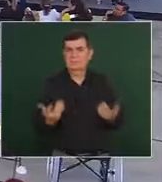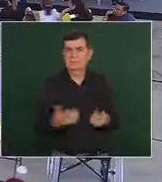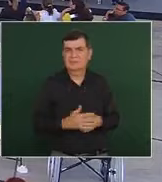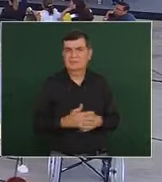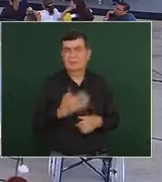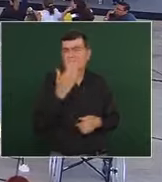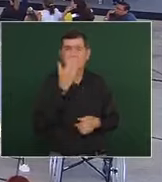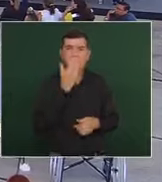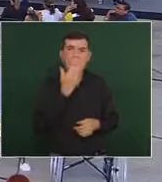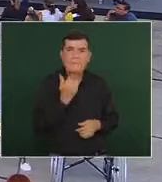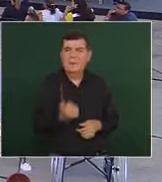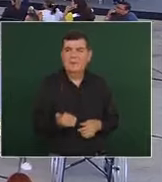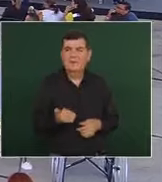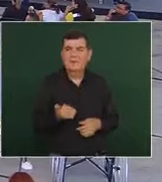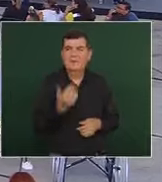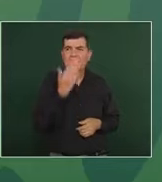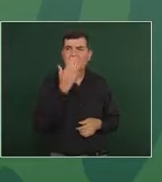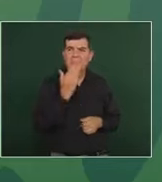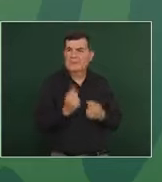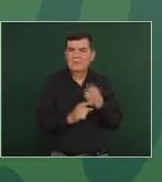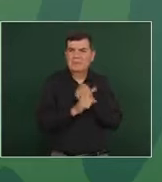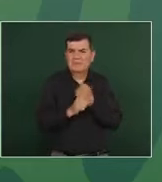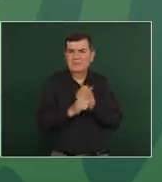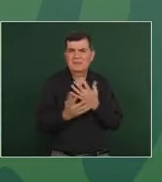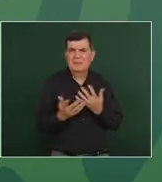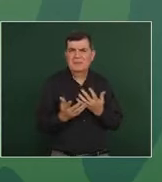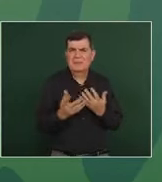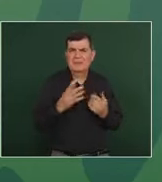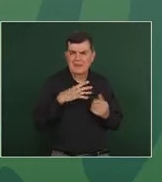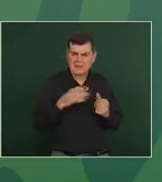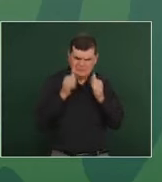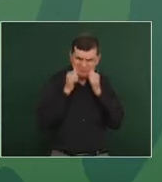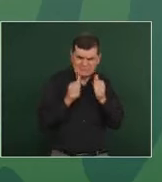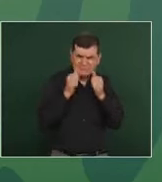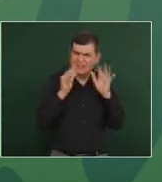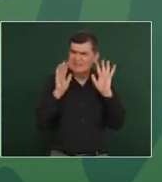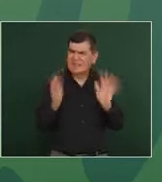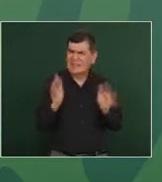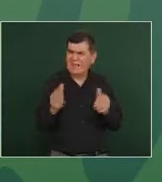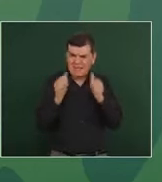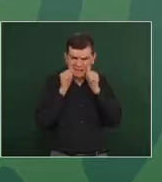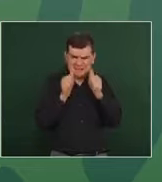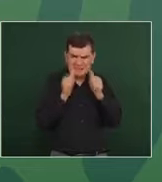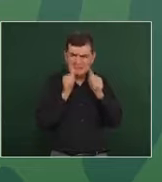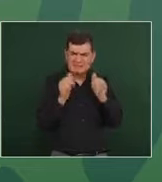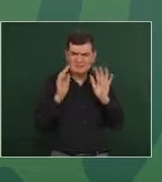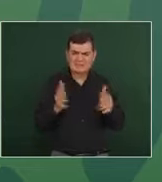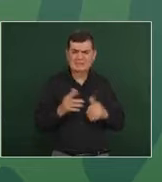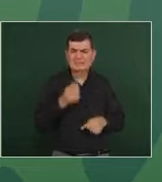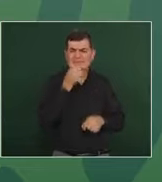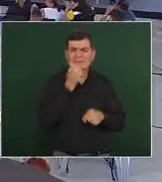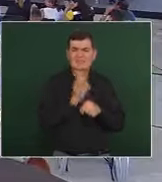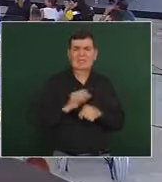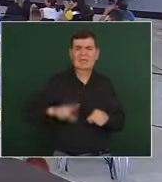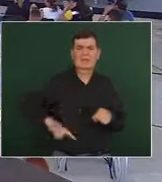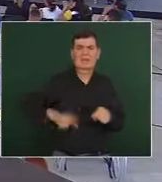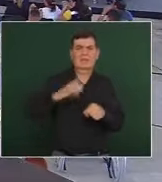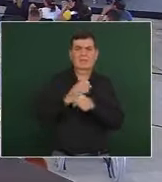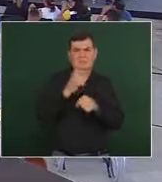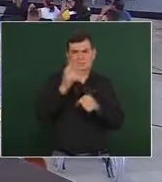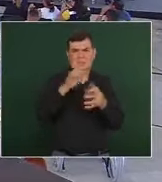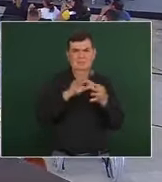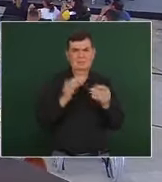No hay problema que no se haya atendido. A ver, secretaria de Gobernación,